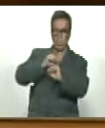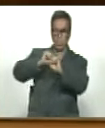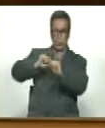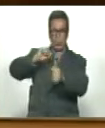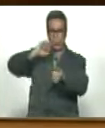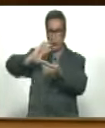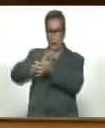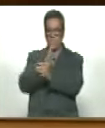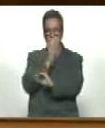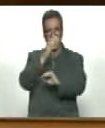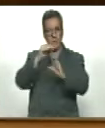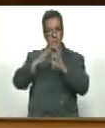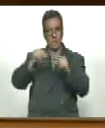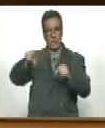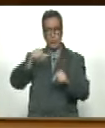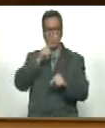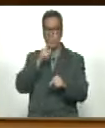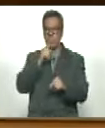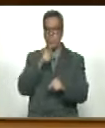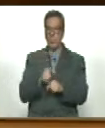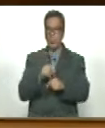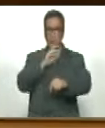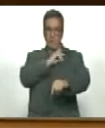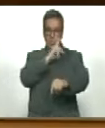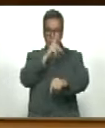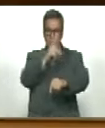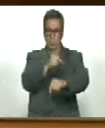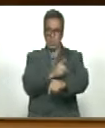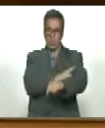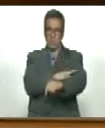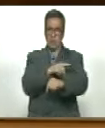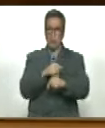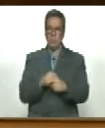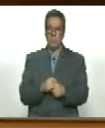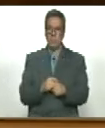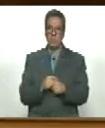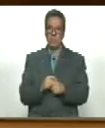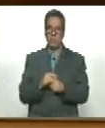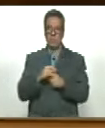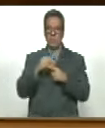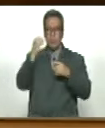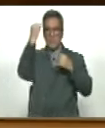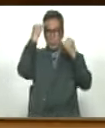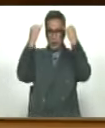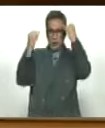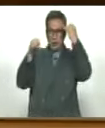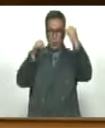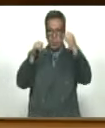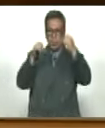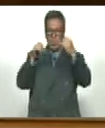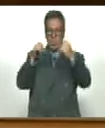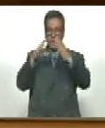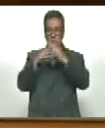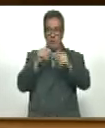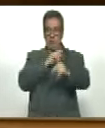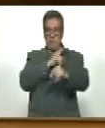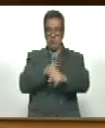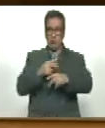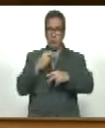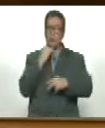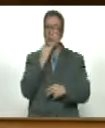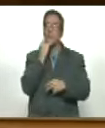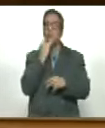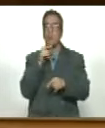acabó con esa maldad. La fuerza de inventiva, de tenacidad, de